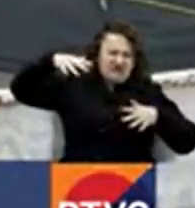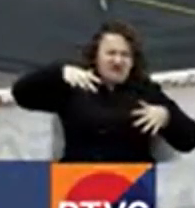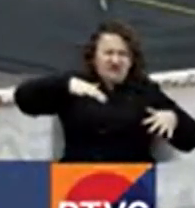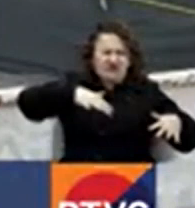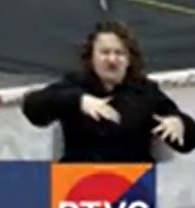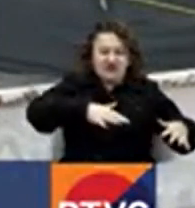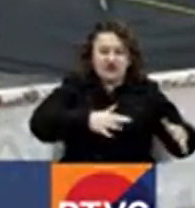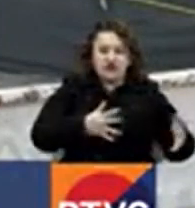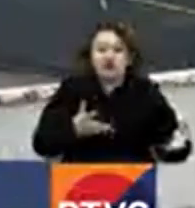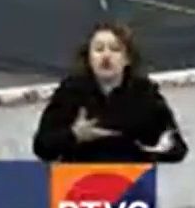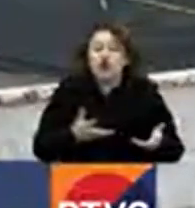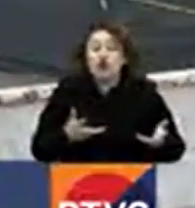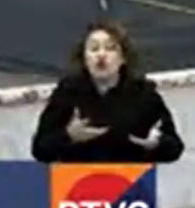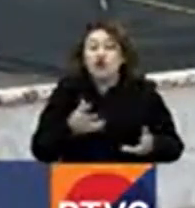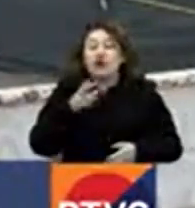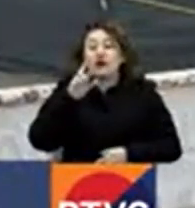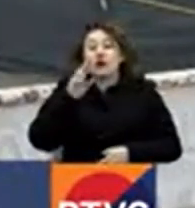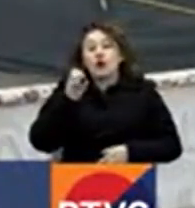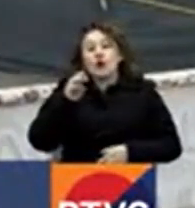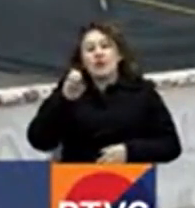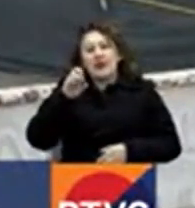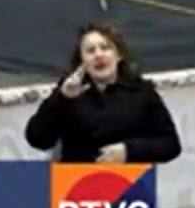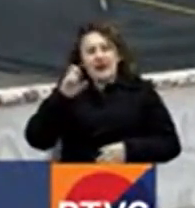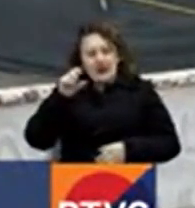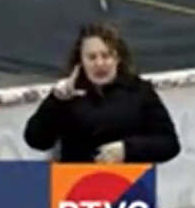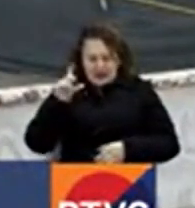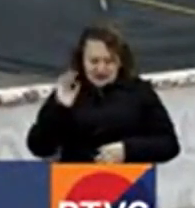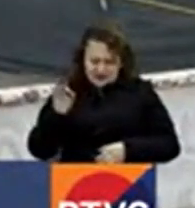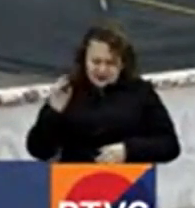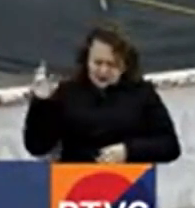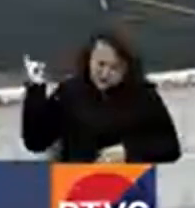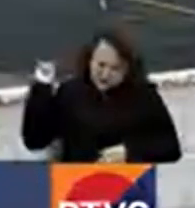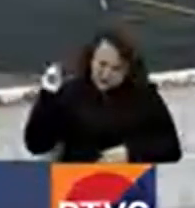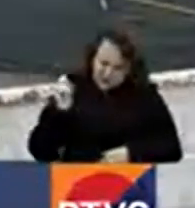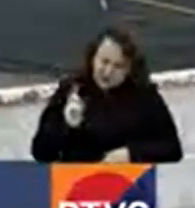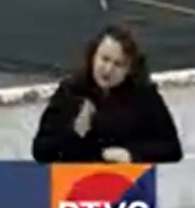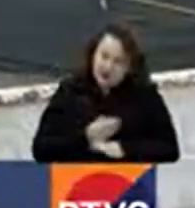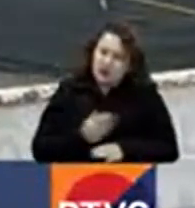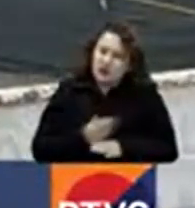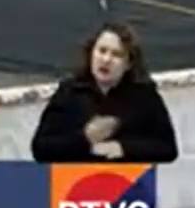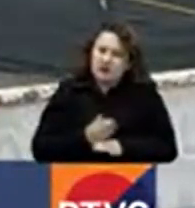de Romeral, que históricamente ha generado muchos problemas de estabilidad en los